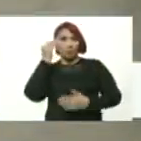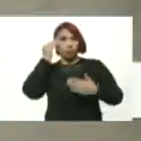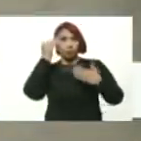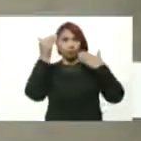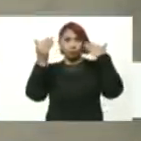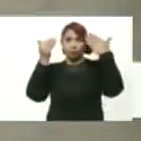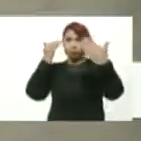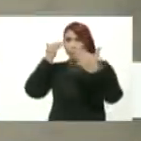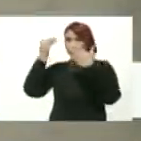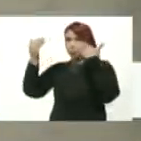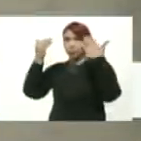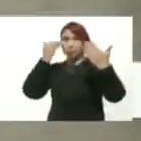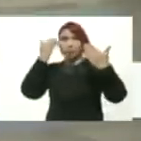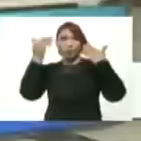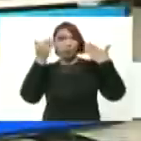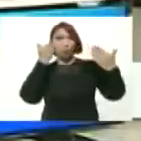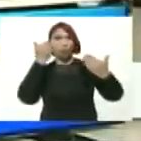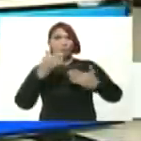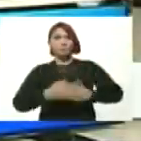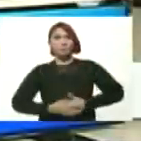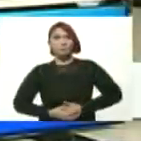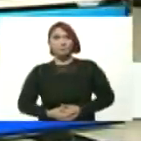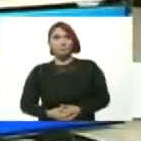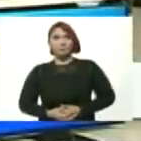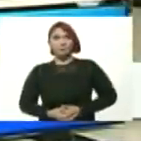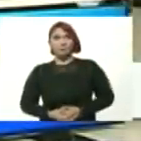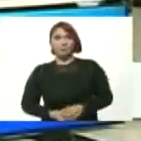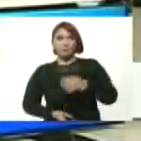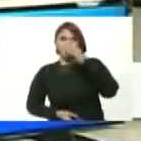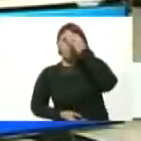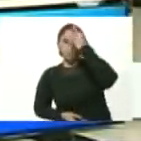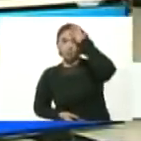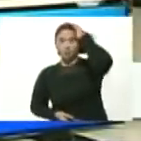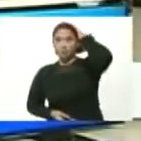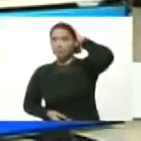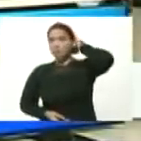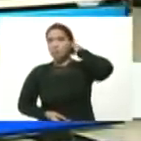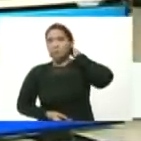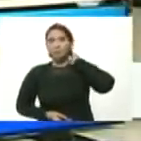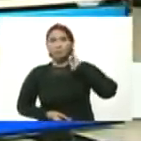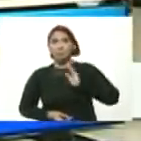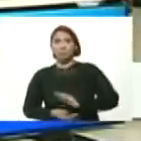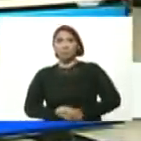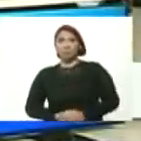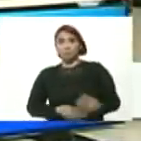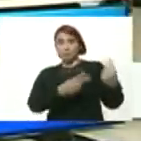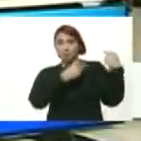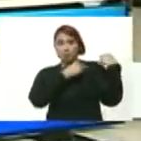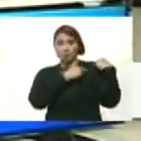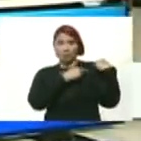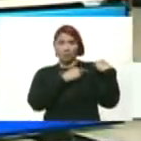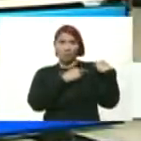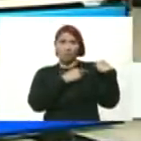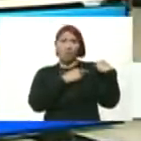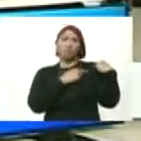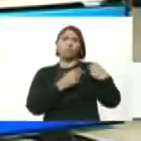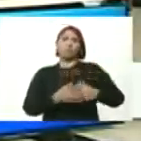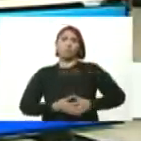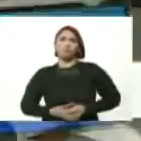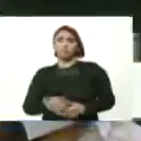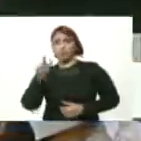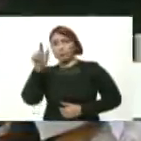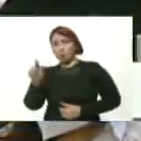saludos solidarios al jefe encargado de la medición médica cubana en venezuela josé machado